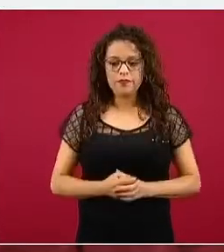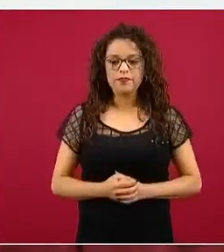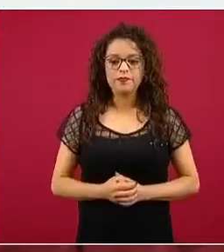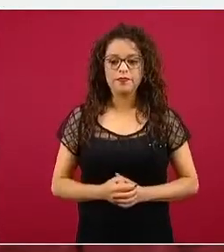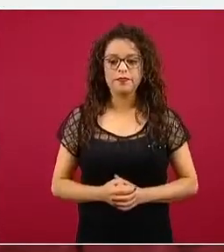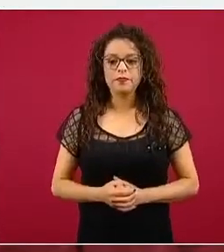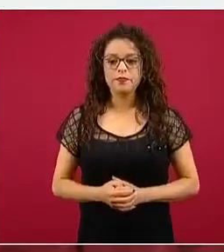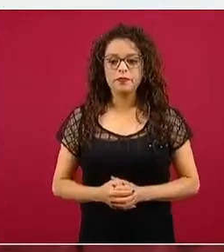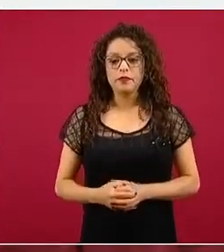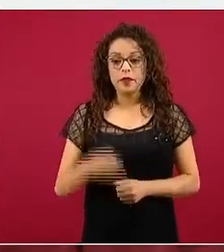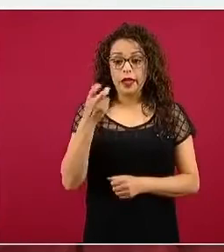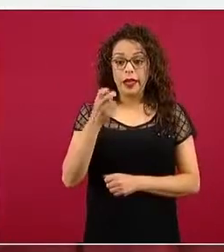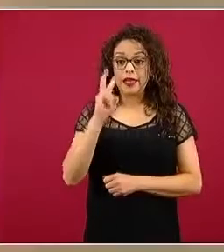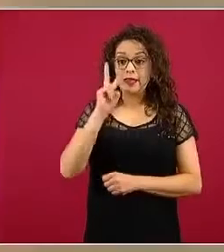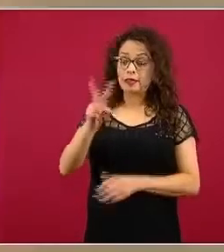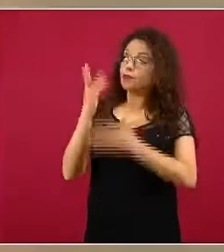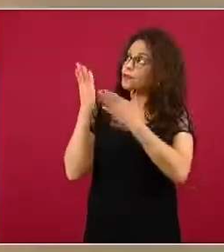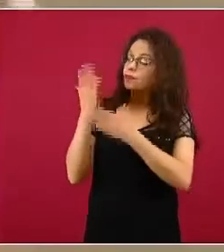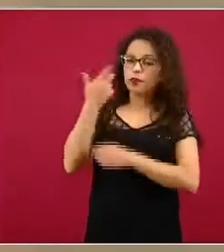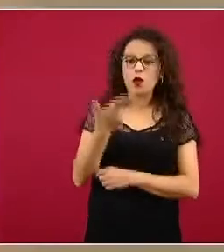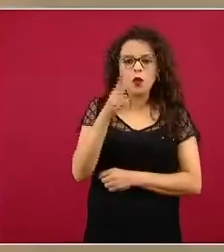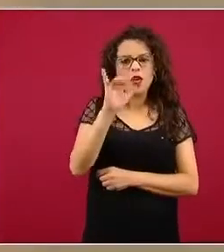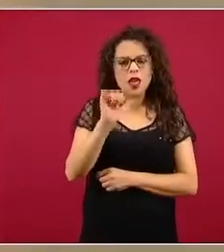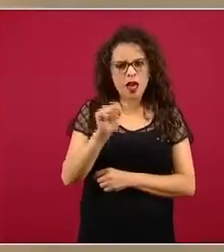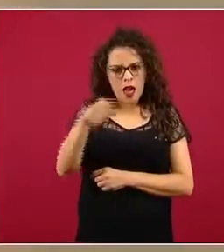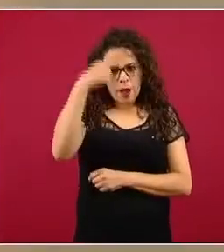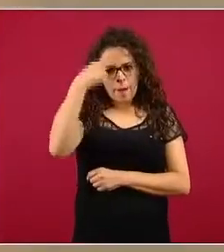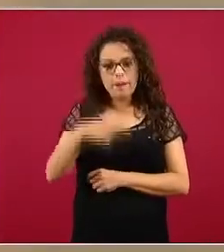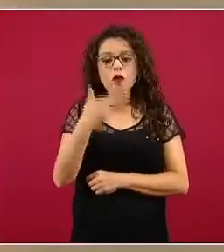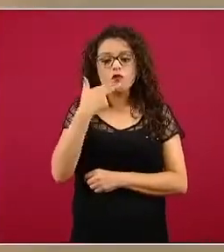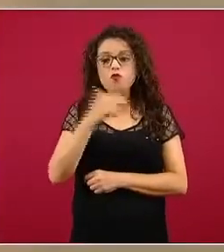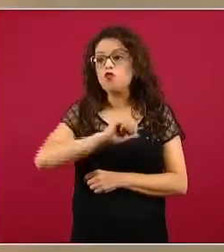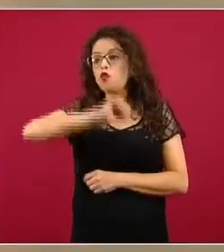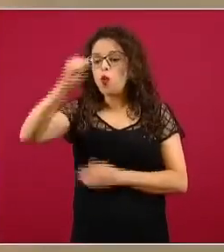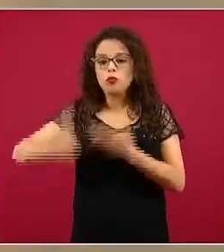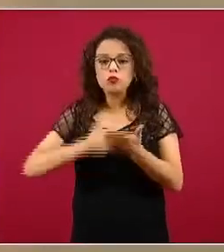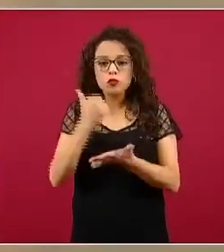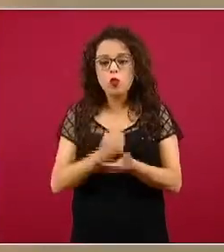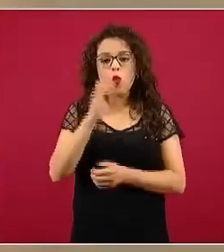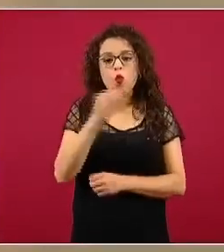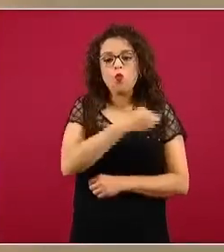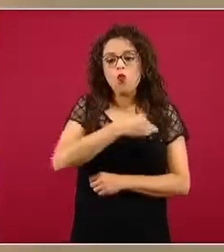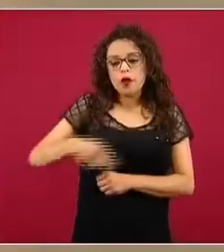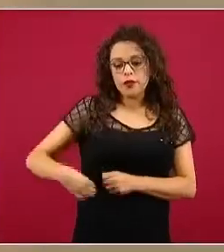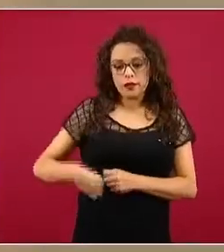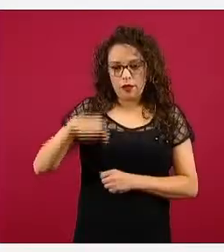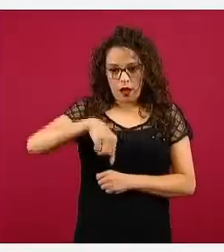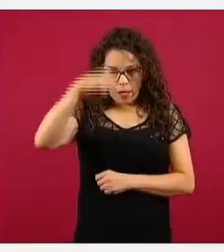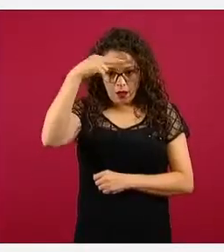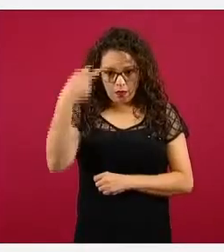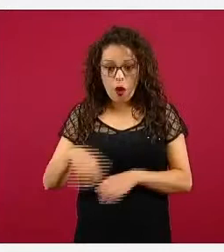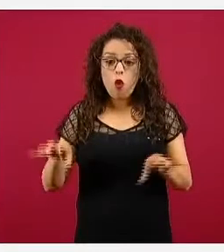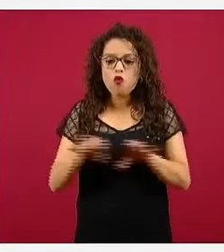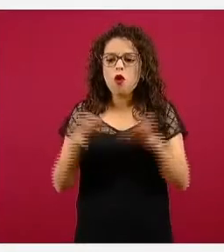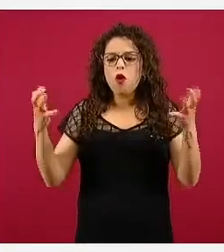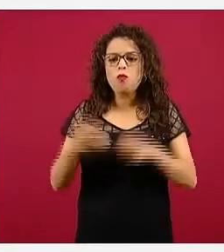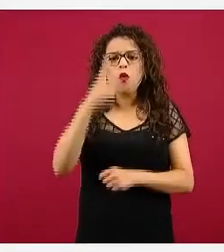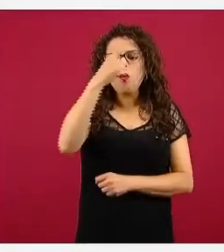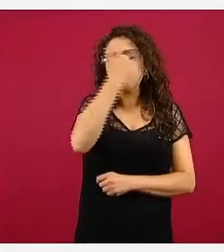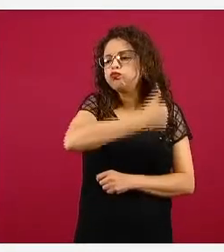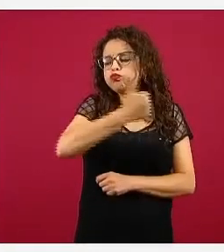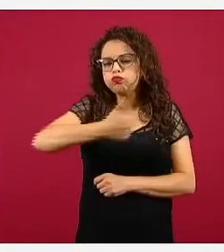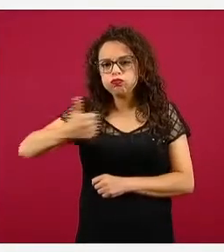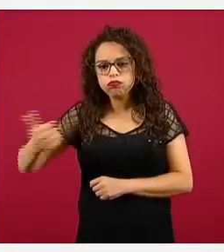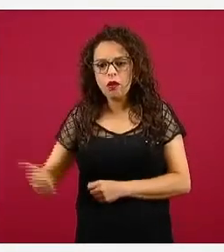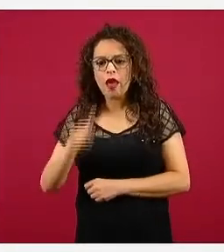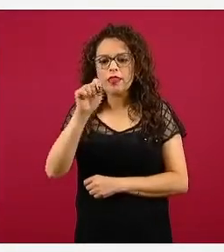Estas son guías que hicimos de implementación que pueden ser útiles para otras ciudades o municipios del país, de cómo se hizo cada una de las cosas, cuáles son los